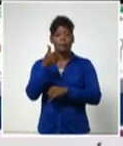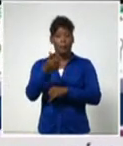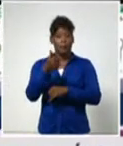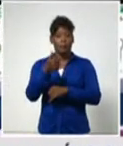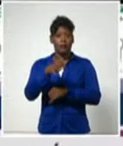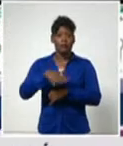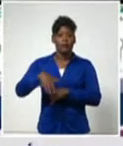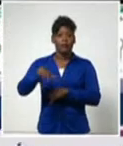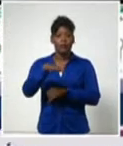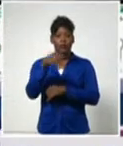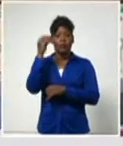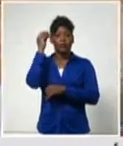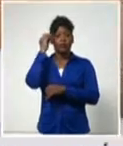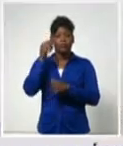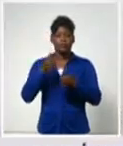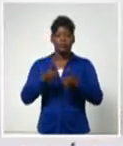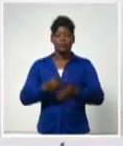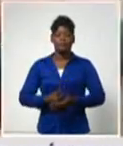informaciones que compartir.